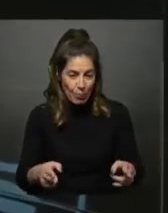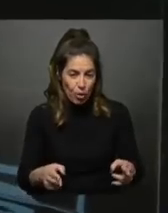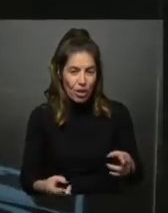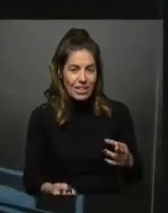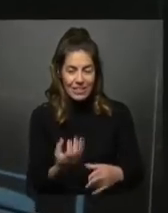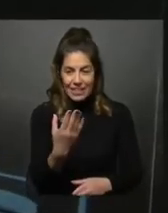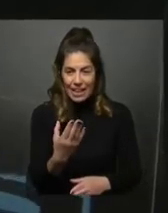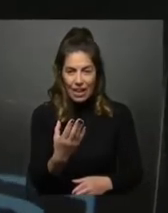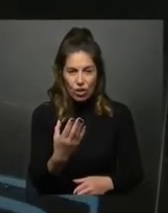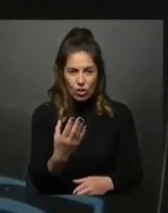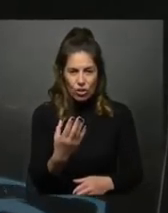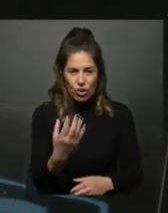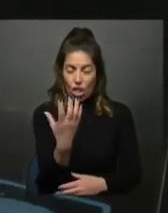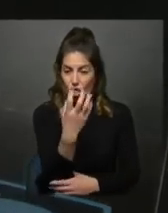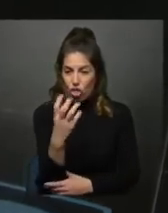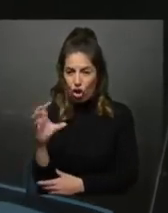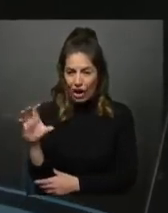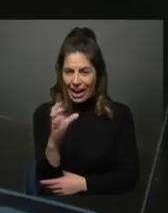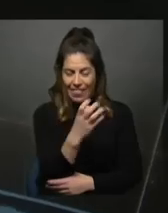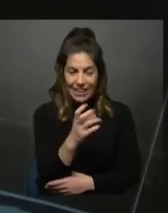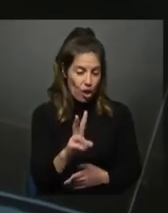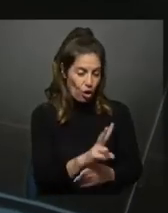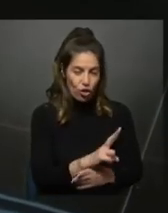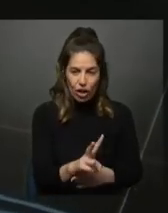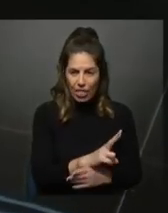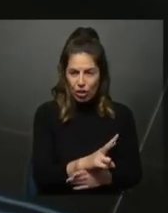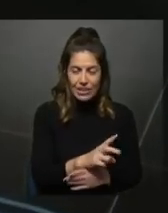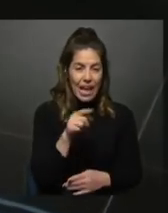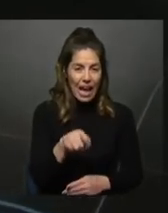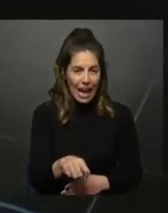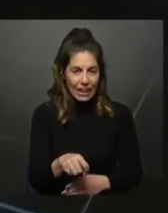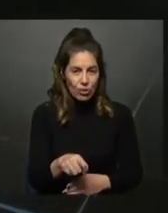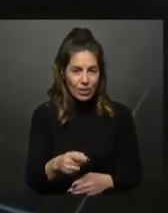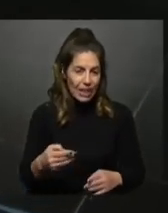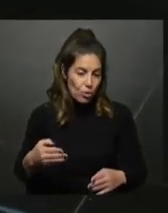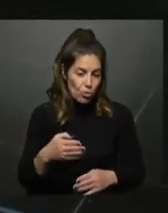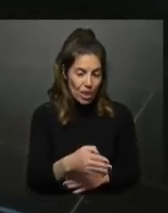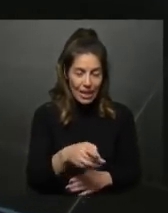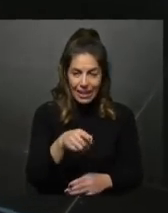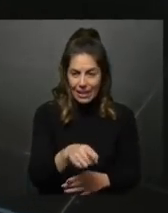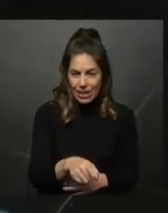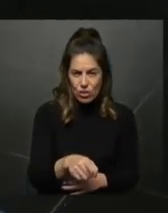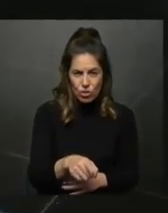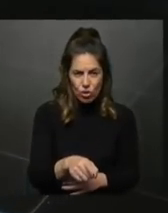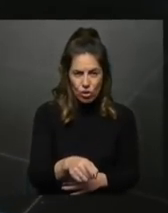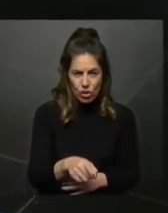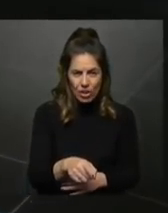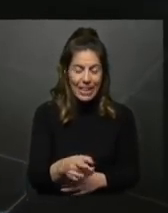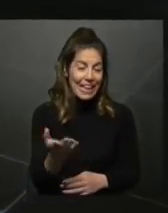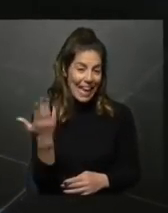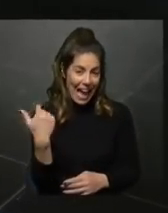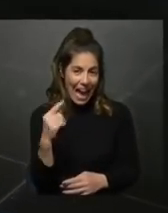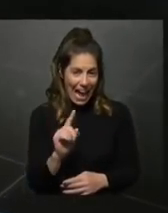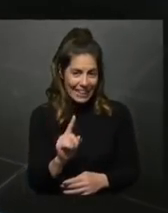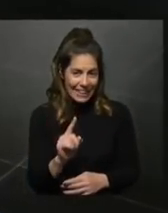dos radares fiscalizadores en el cual usted tiene que atravesar todo eso que se que dejó de ser entre comillas